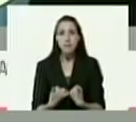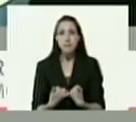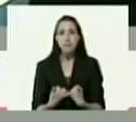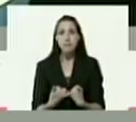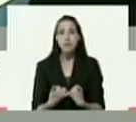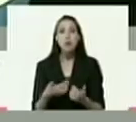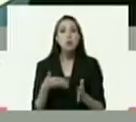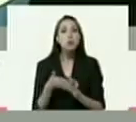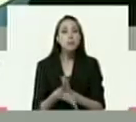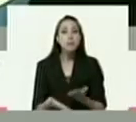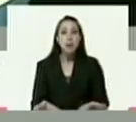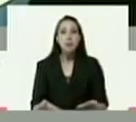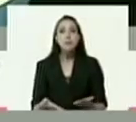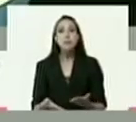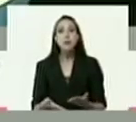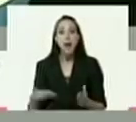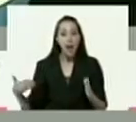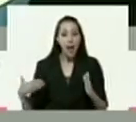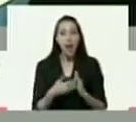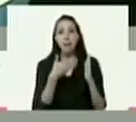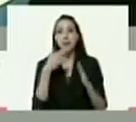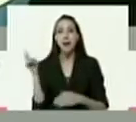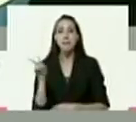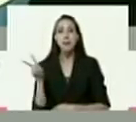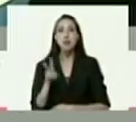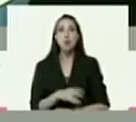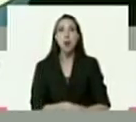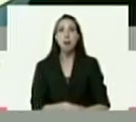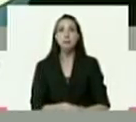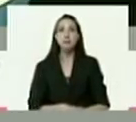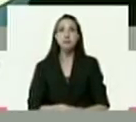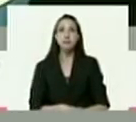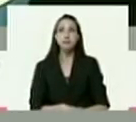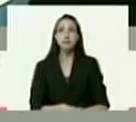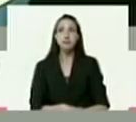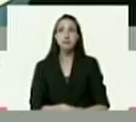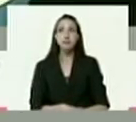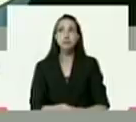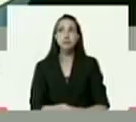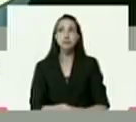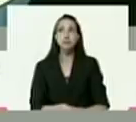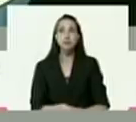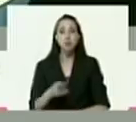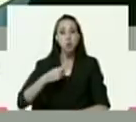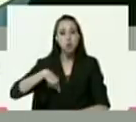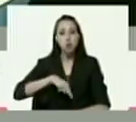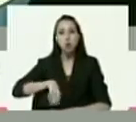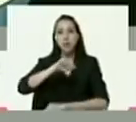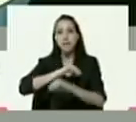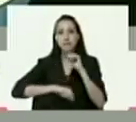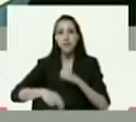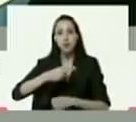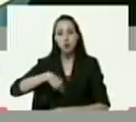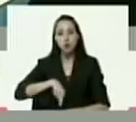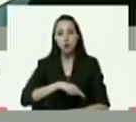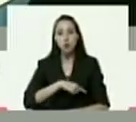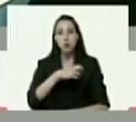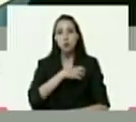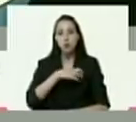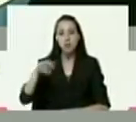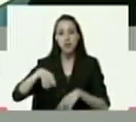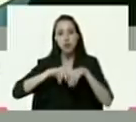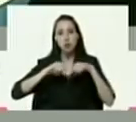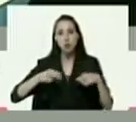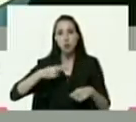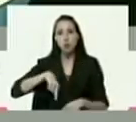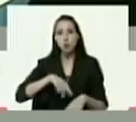teóricamente, para atacar militarmente a Venezuela. Nosotros defenderemos nuestro territorio con nuestro